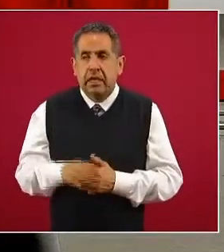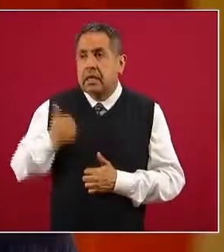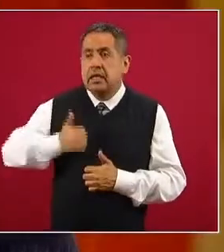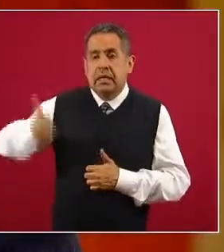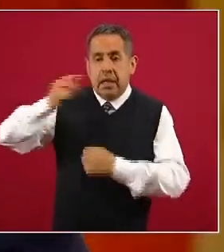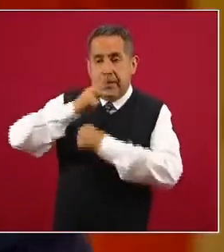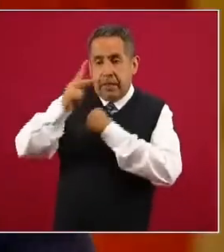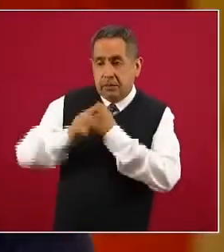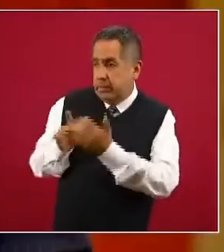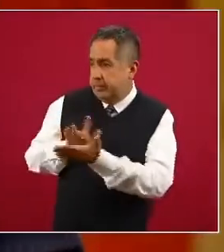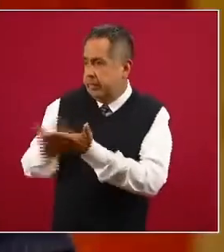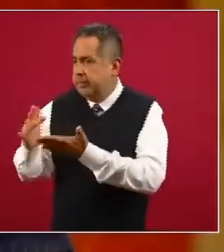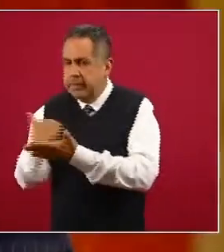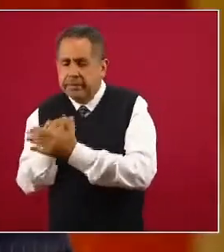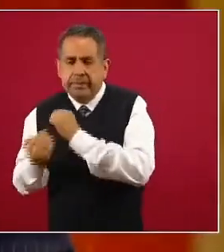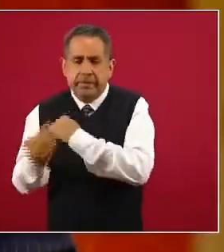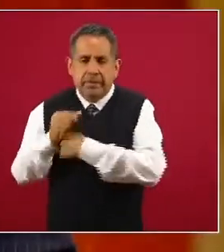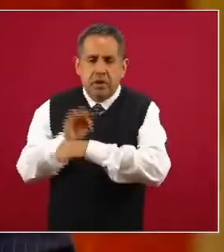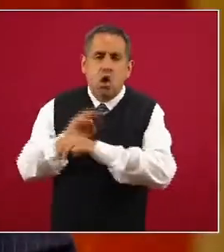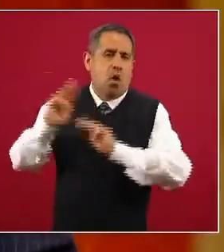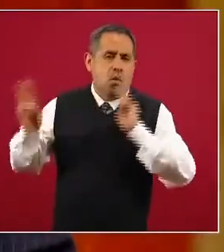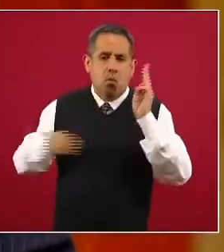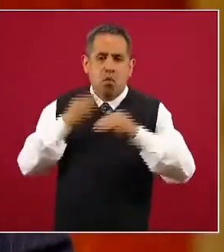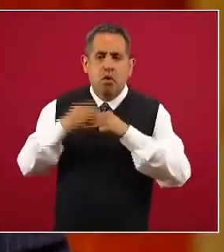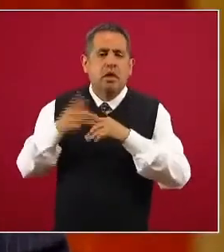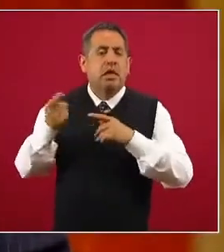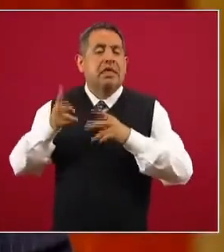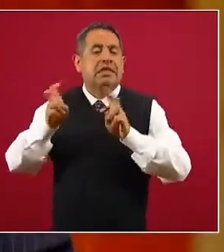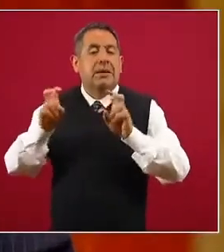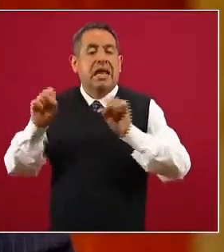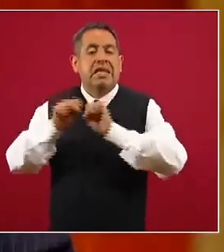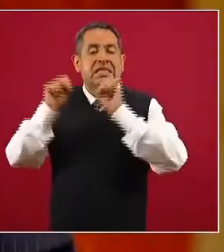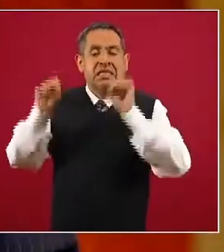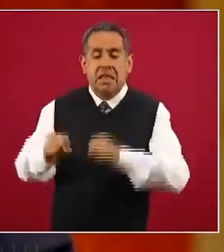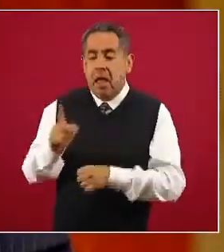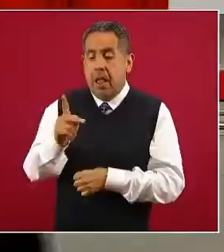se auxilian también de un sistema global que se llama el Sistema de